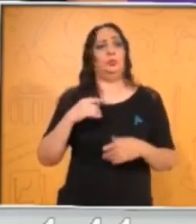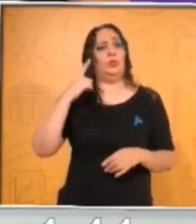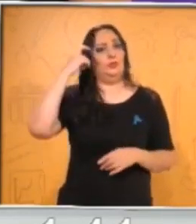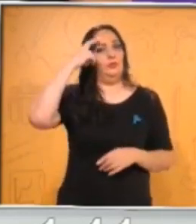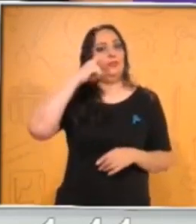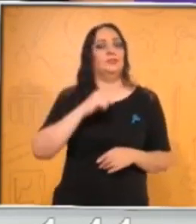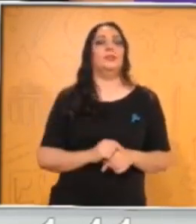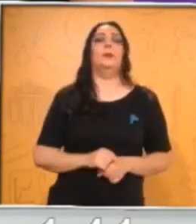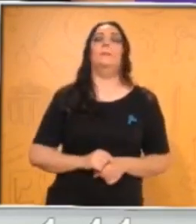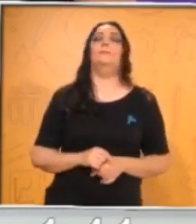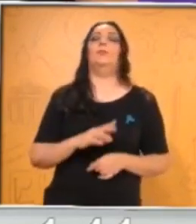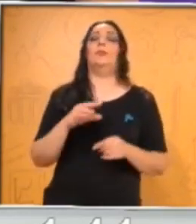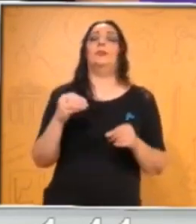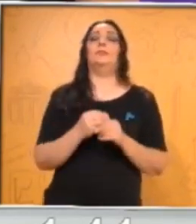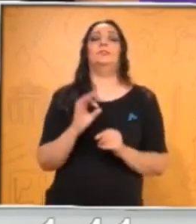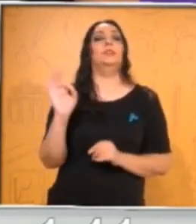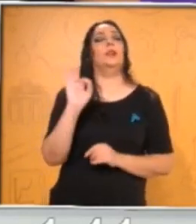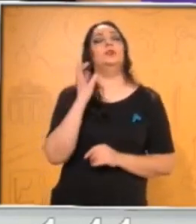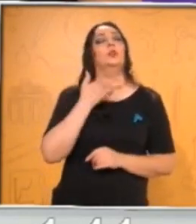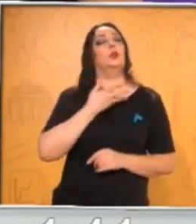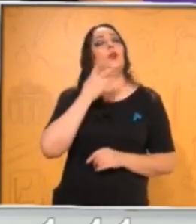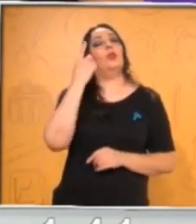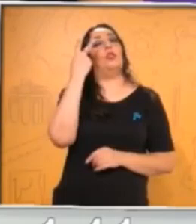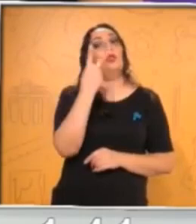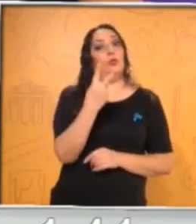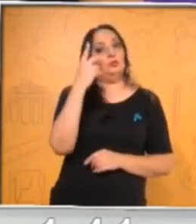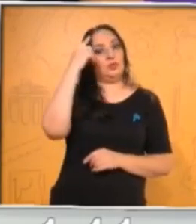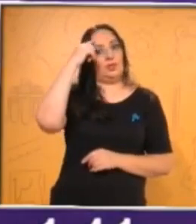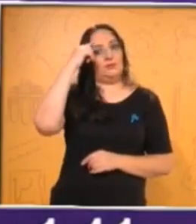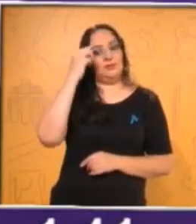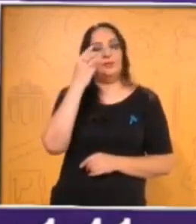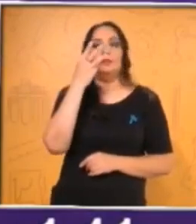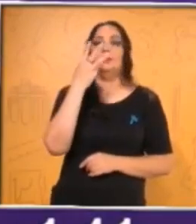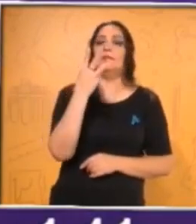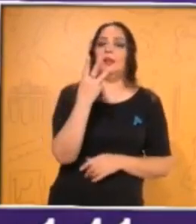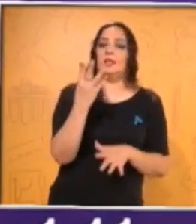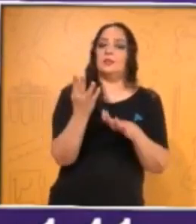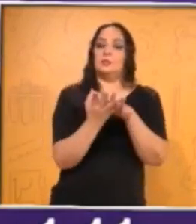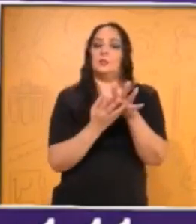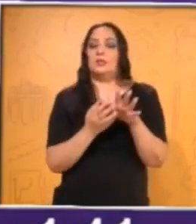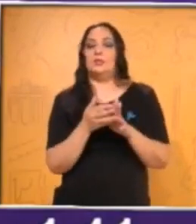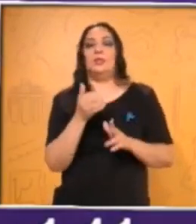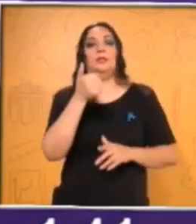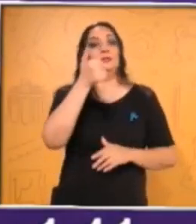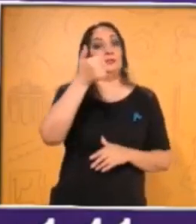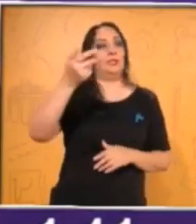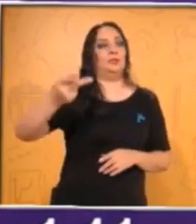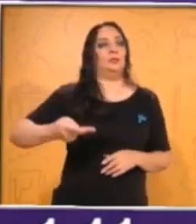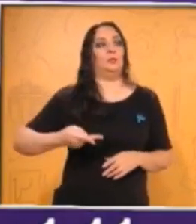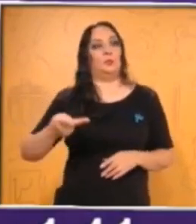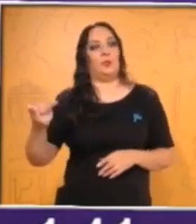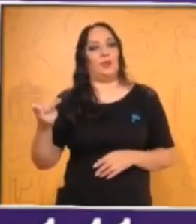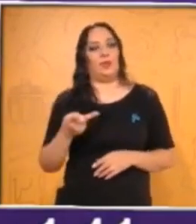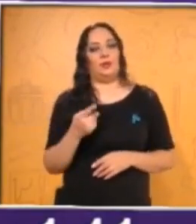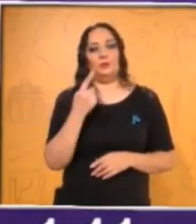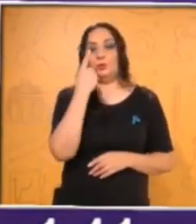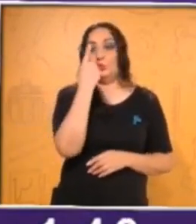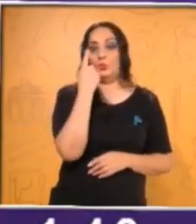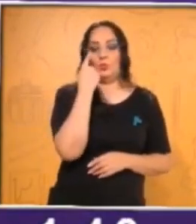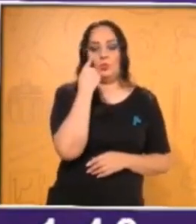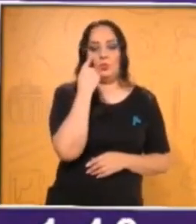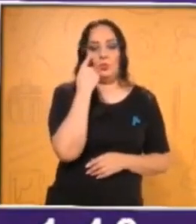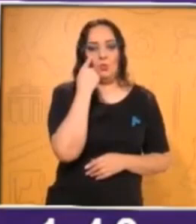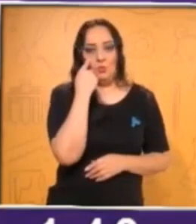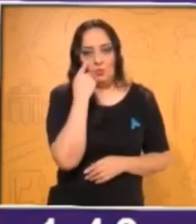lo voy a repetir. Dice, si tengo dos cabezas, tres pies, seis piernas y un ojo,